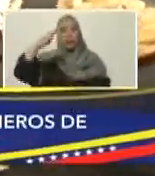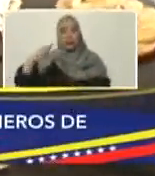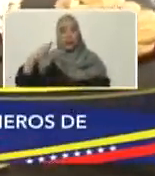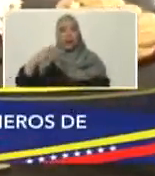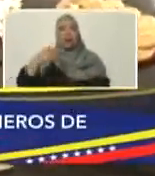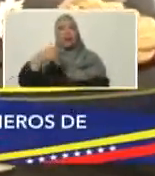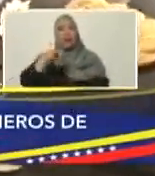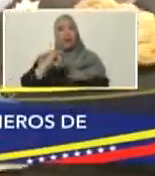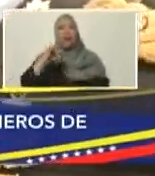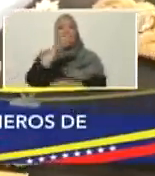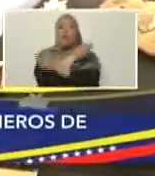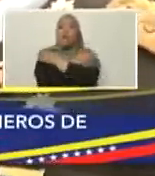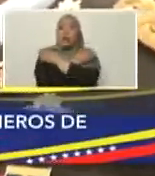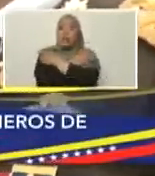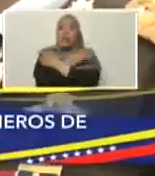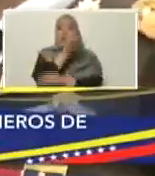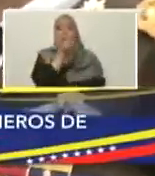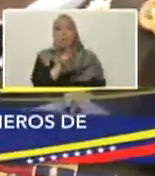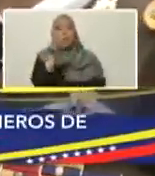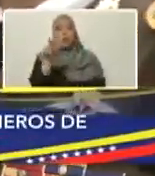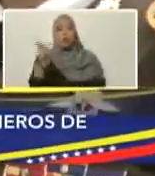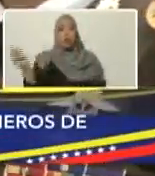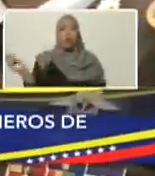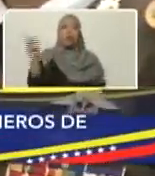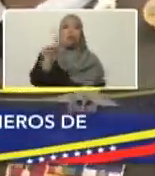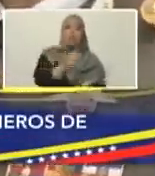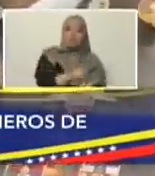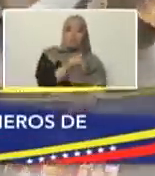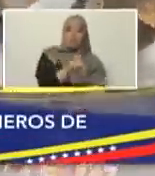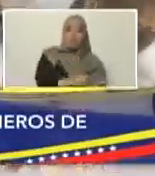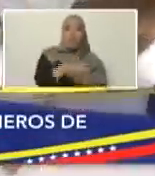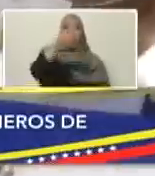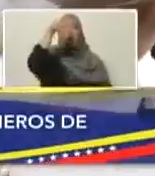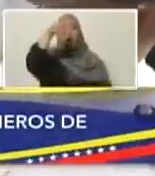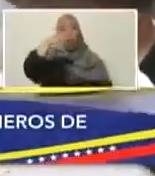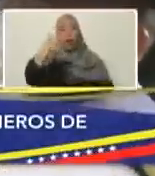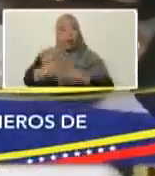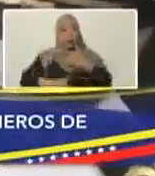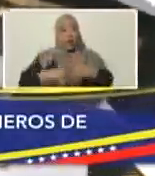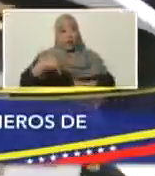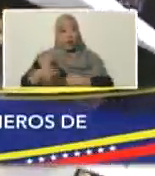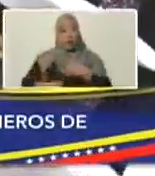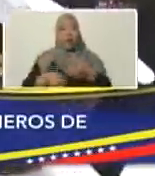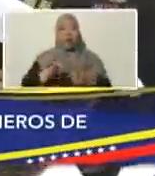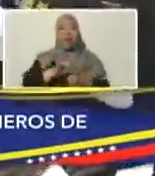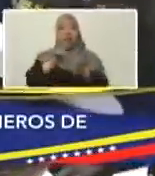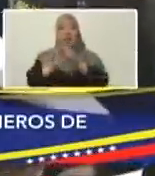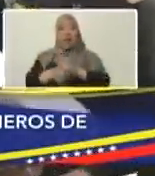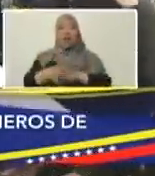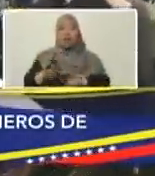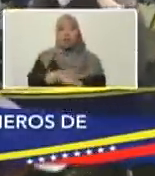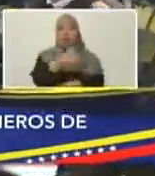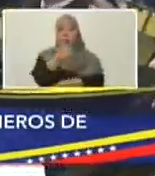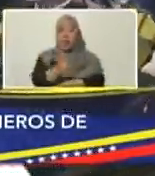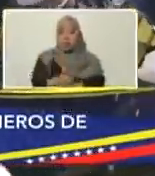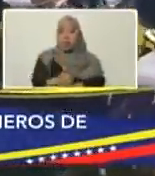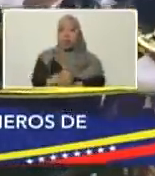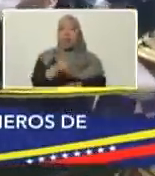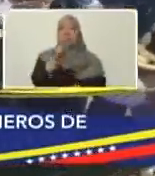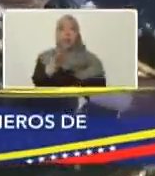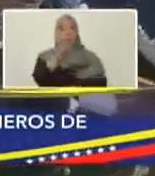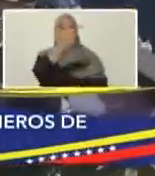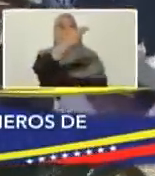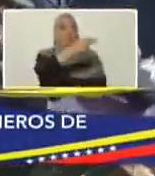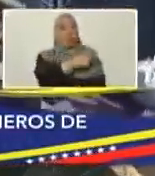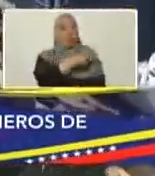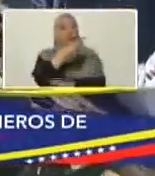oportunidad felicita a quienes están acá presentes como parte de este acto de ascensos de oficiales en el grado de generales y almirantes